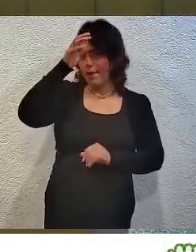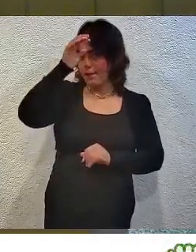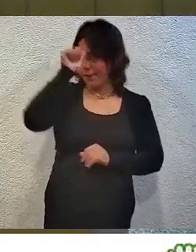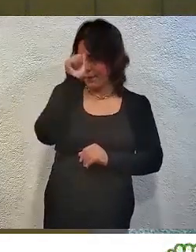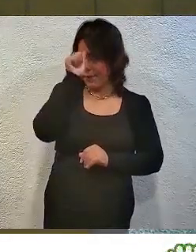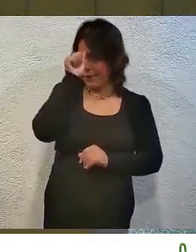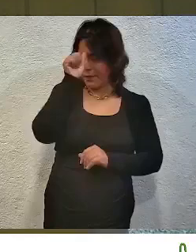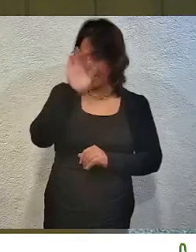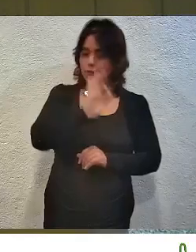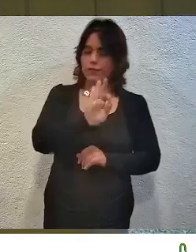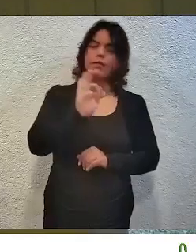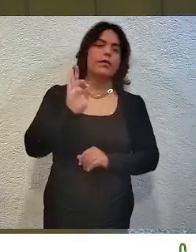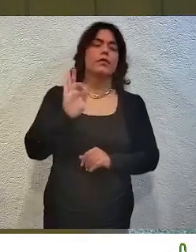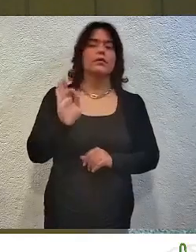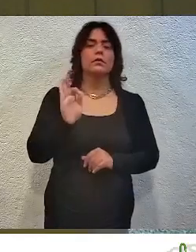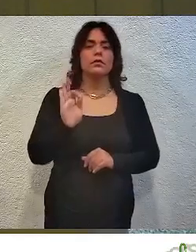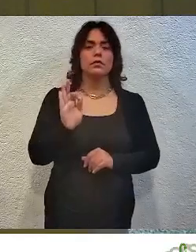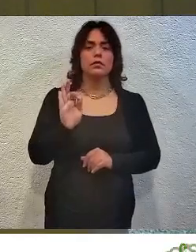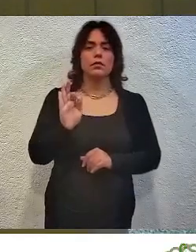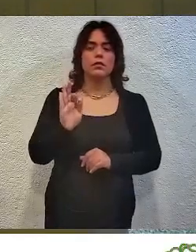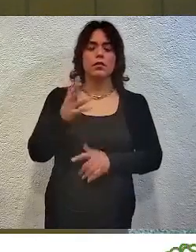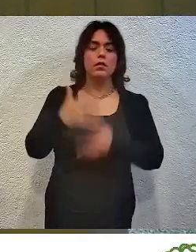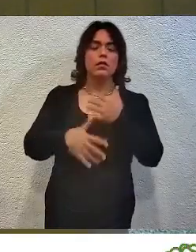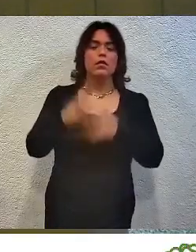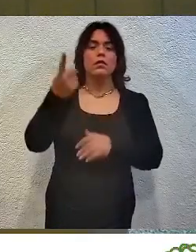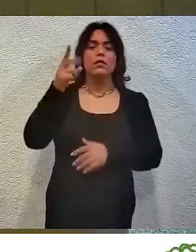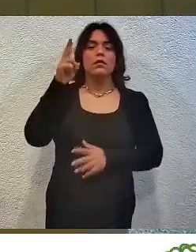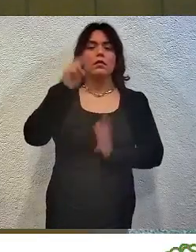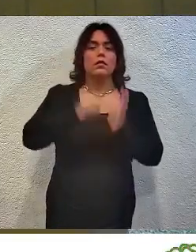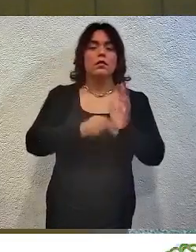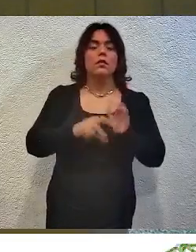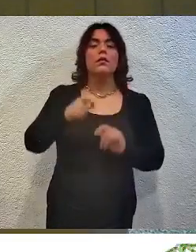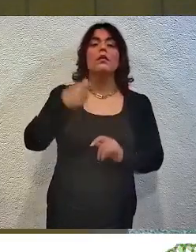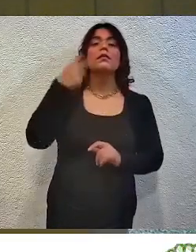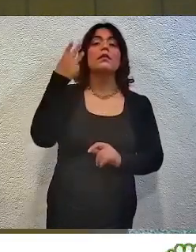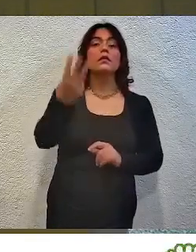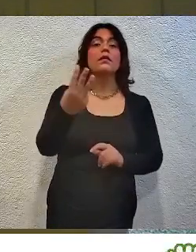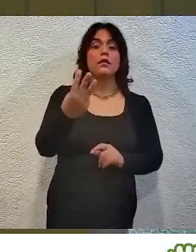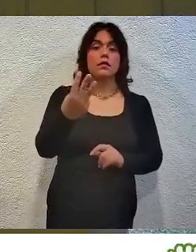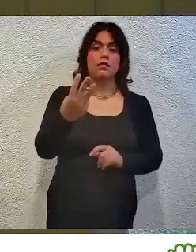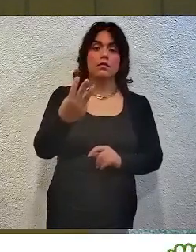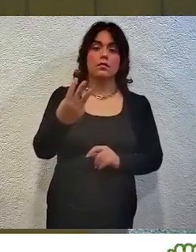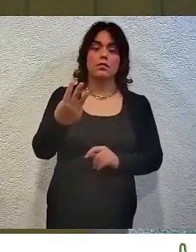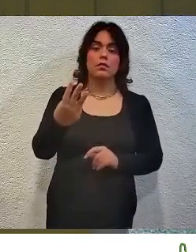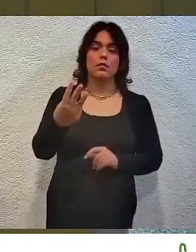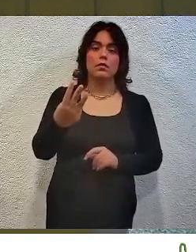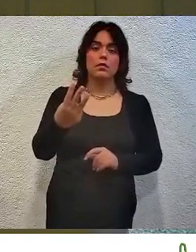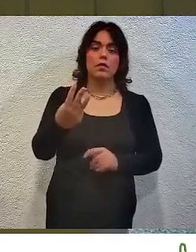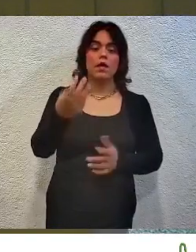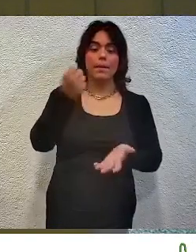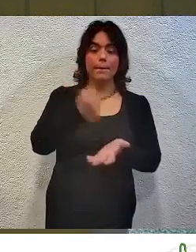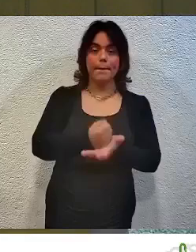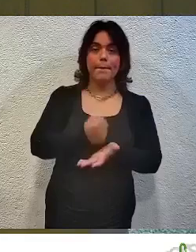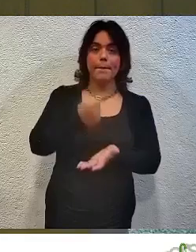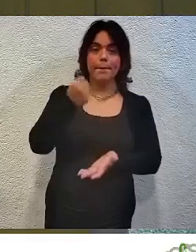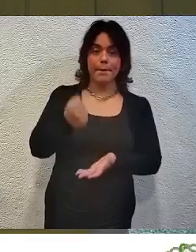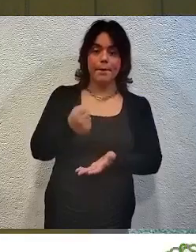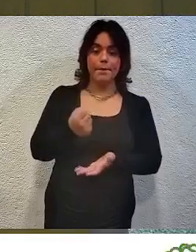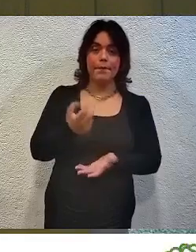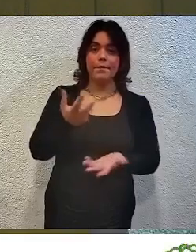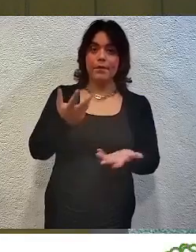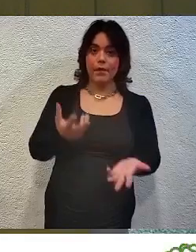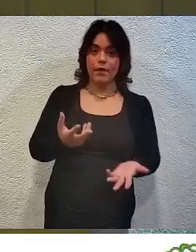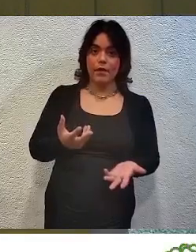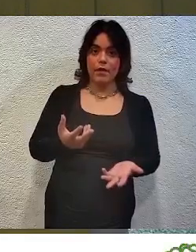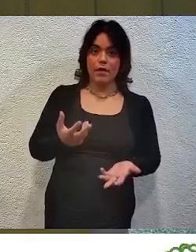de fecha 15 de diciembre del 2023, emite un acuerdo suspendiendo el